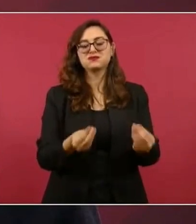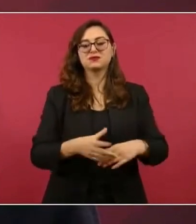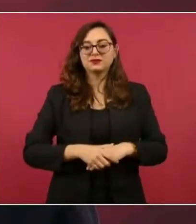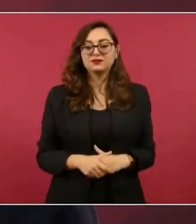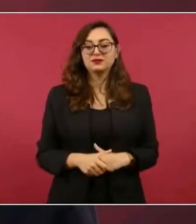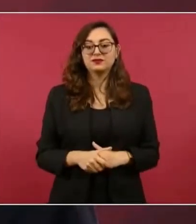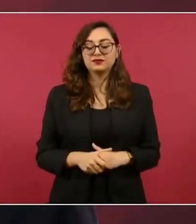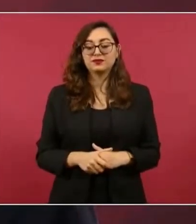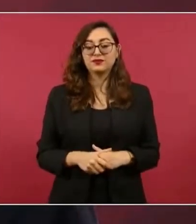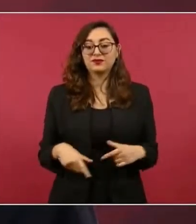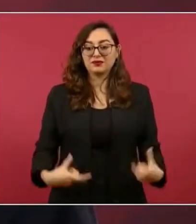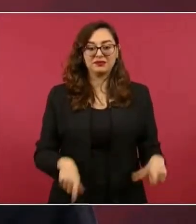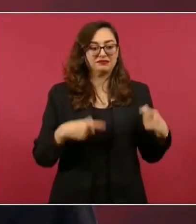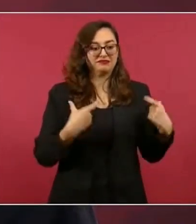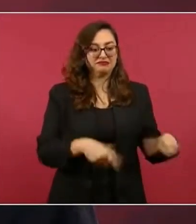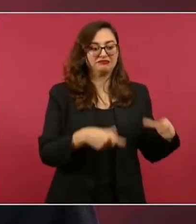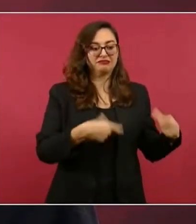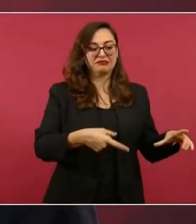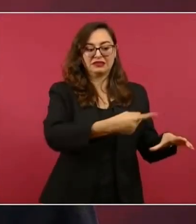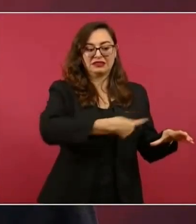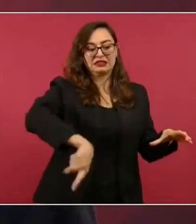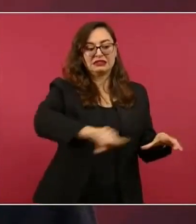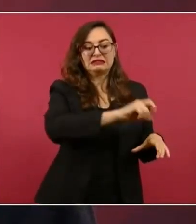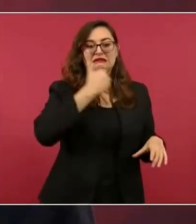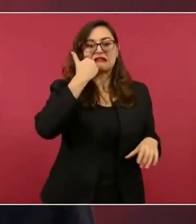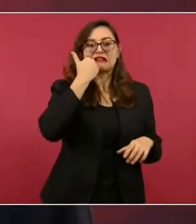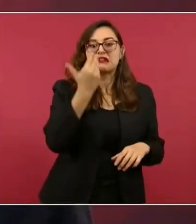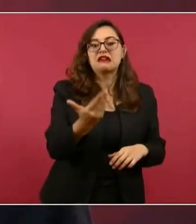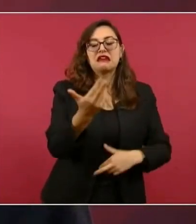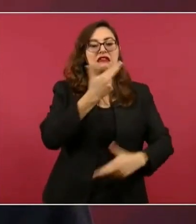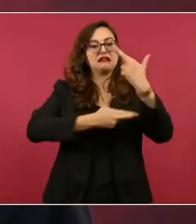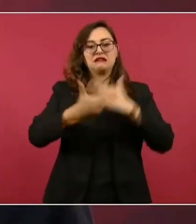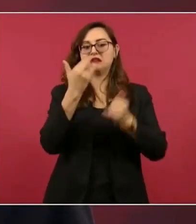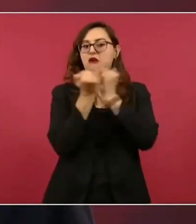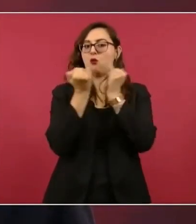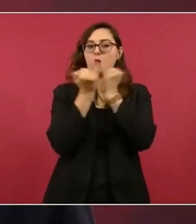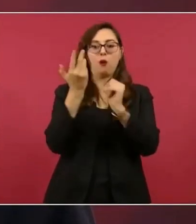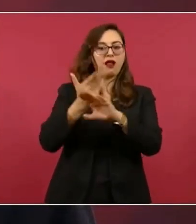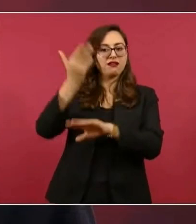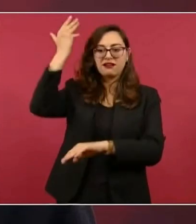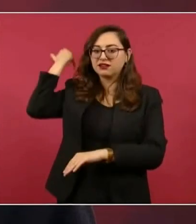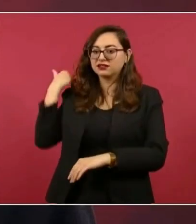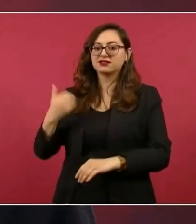Y la oligarquía quiere regresar por sus fueros.